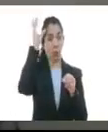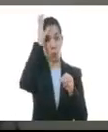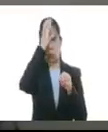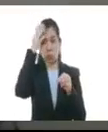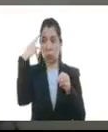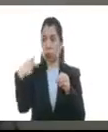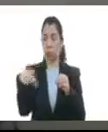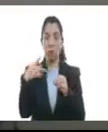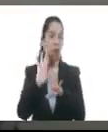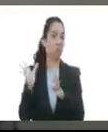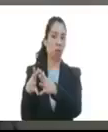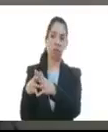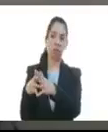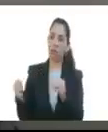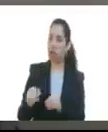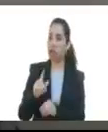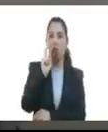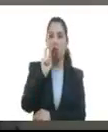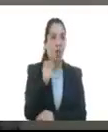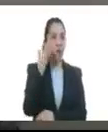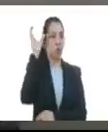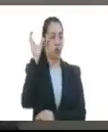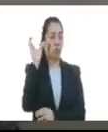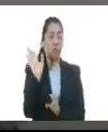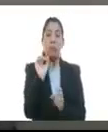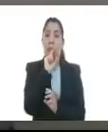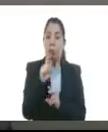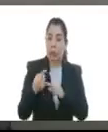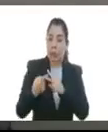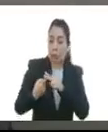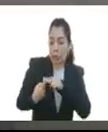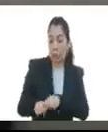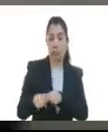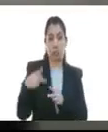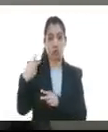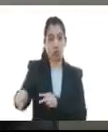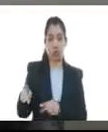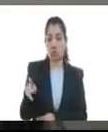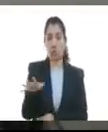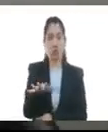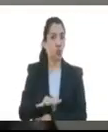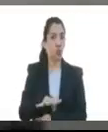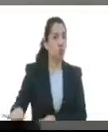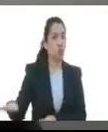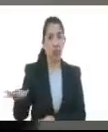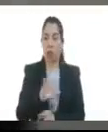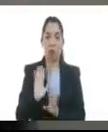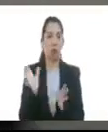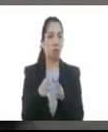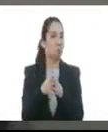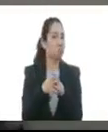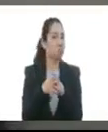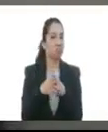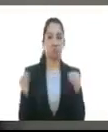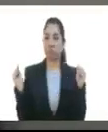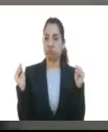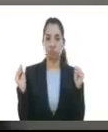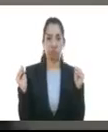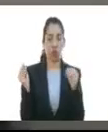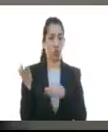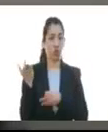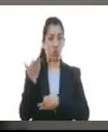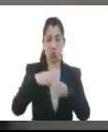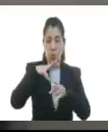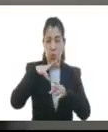la raíz, se pierde, como le dicen, dónde enterraste tu ombligo, todo eso se pierde, ¿no?